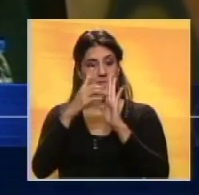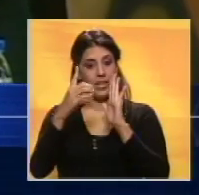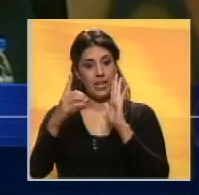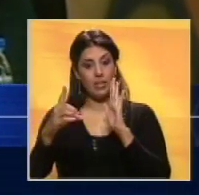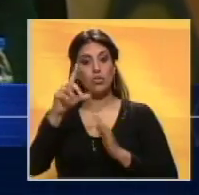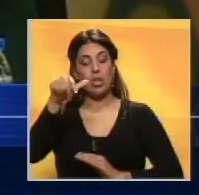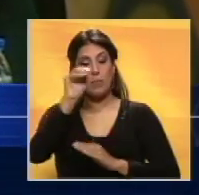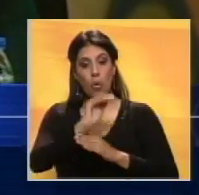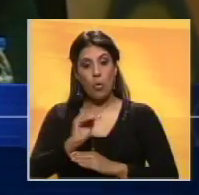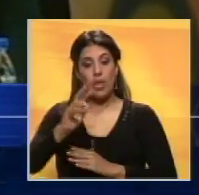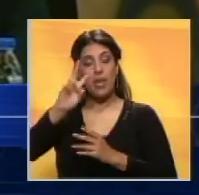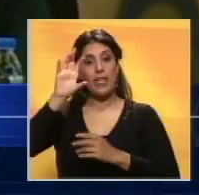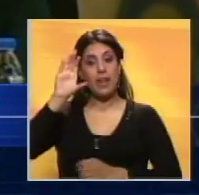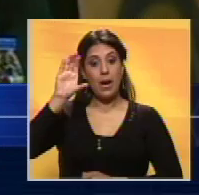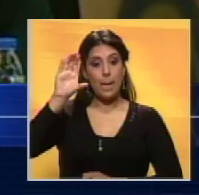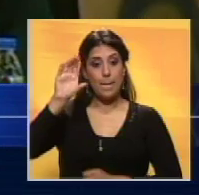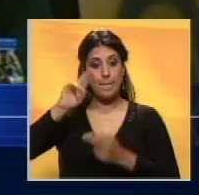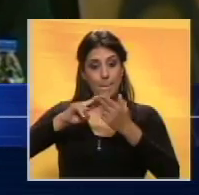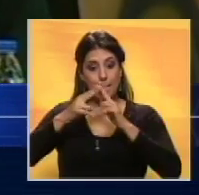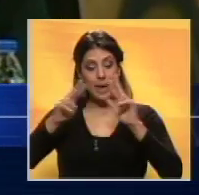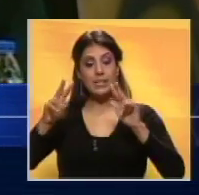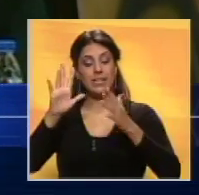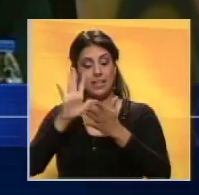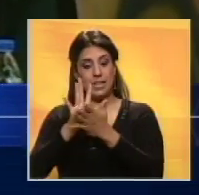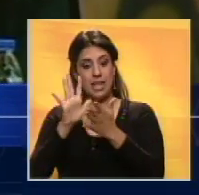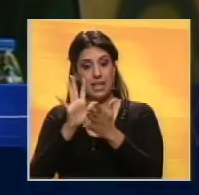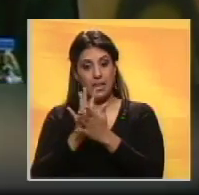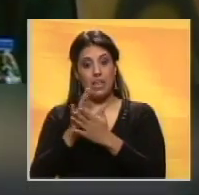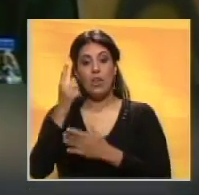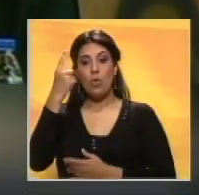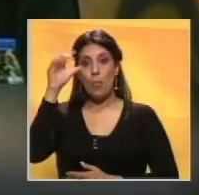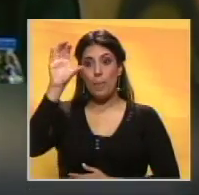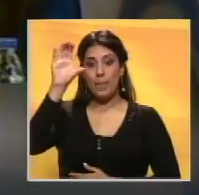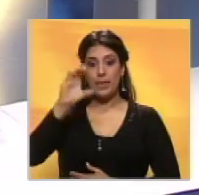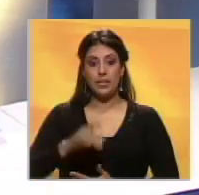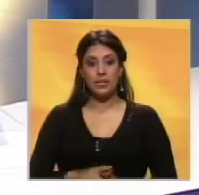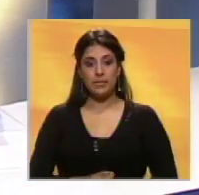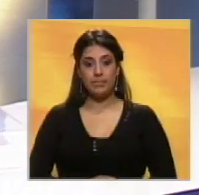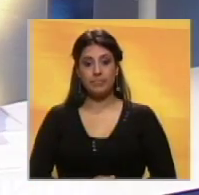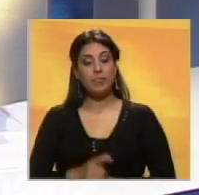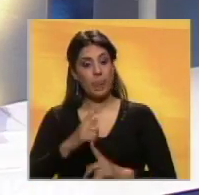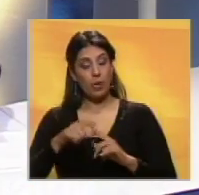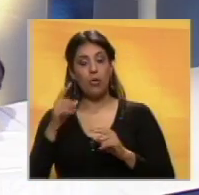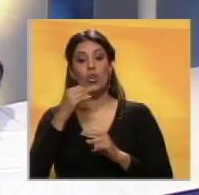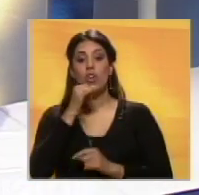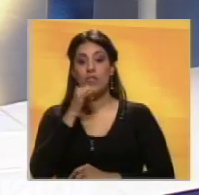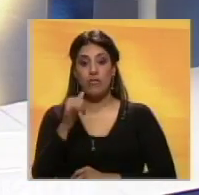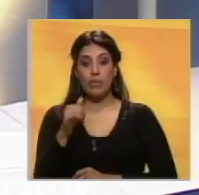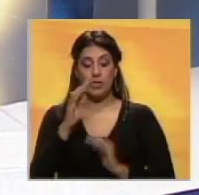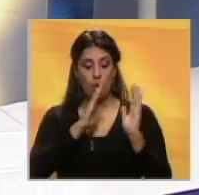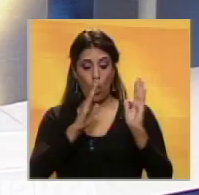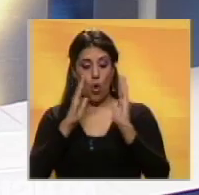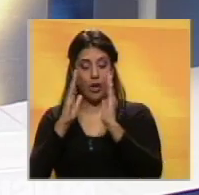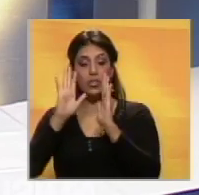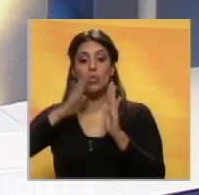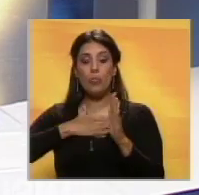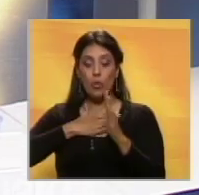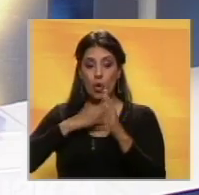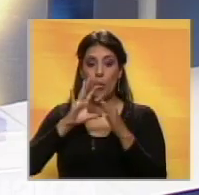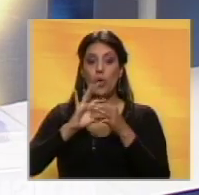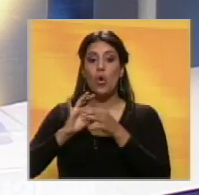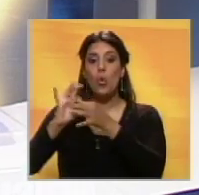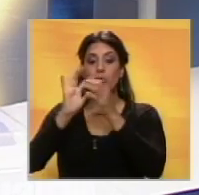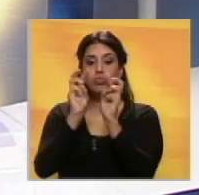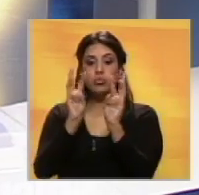Derecho y de protección de la paz y de la estabilidad de un país. Vamos con más información. La Organización de Naciones